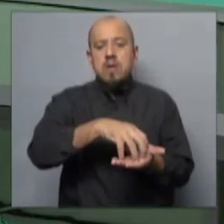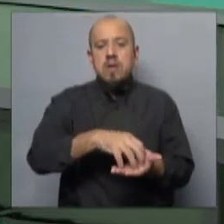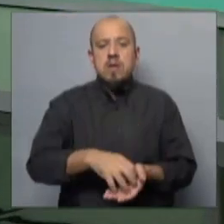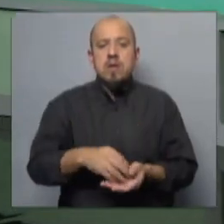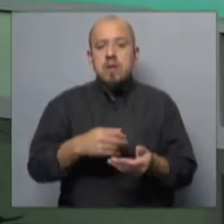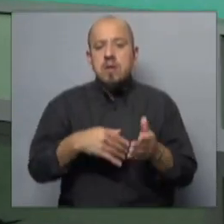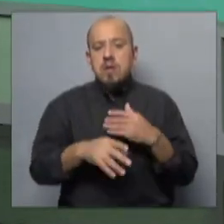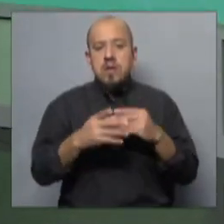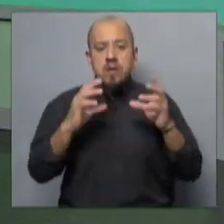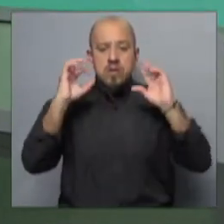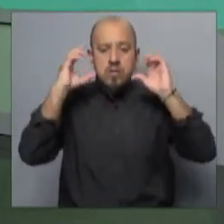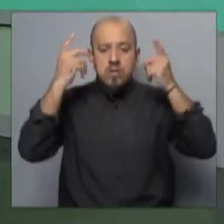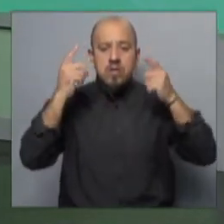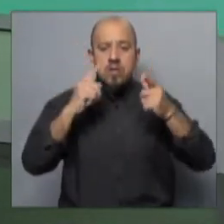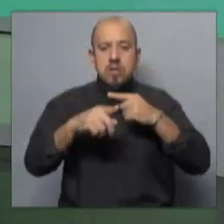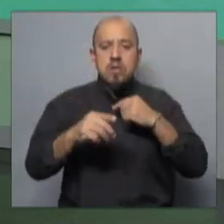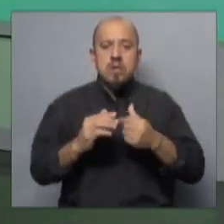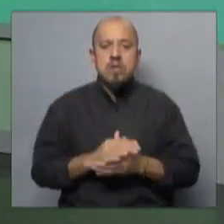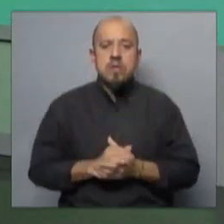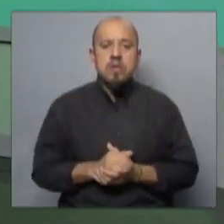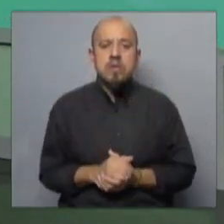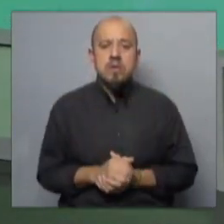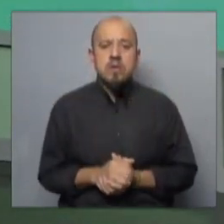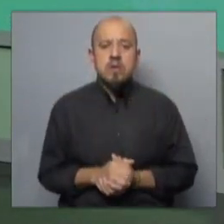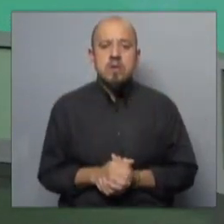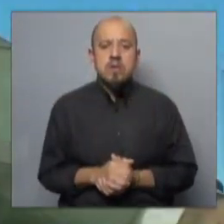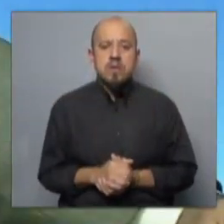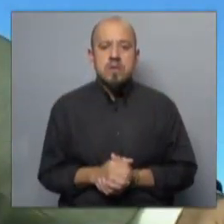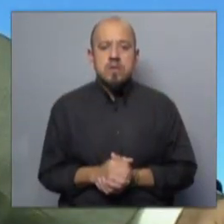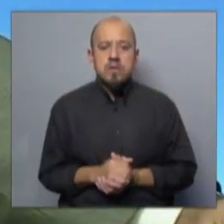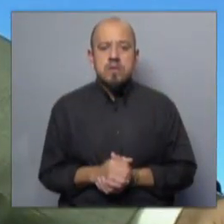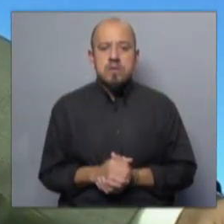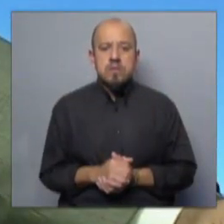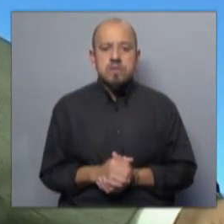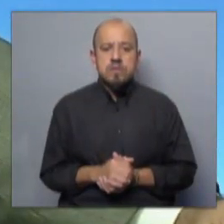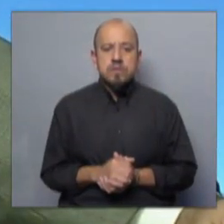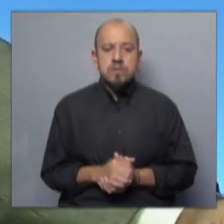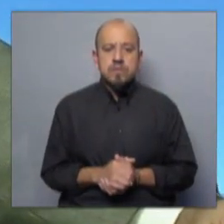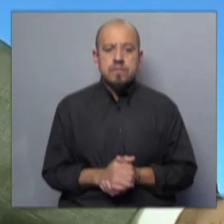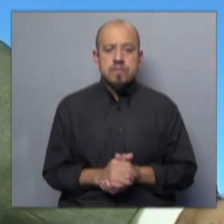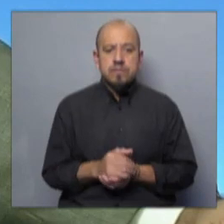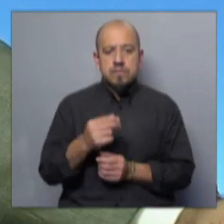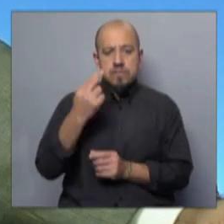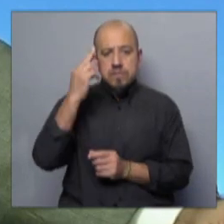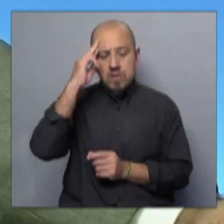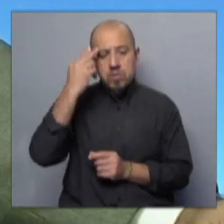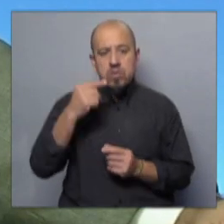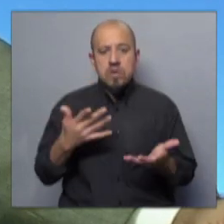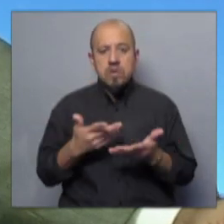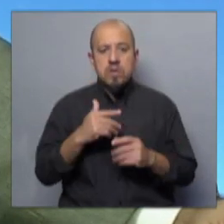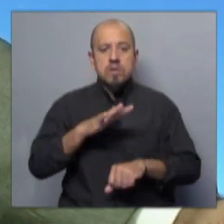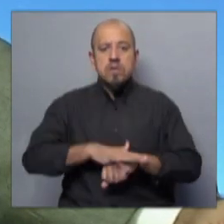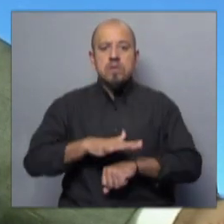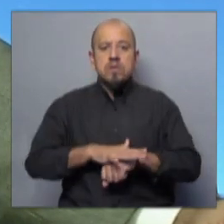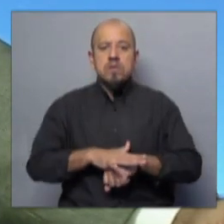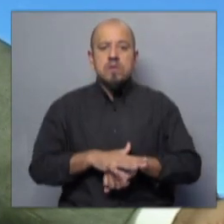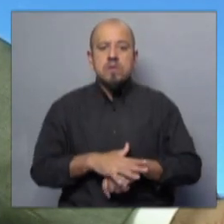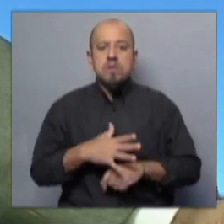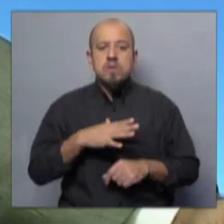violencia y salga algo constructivo para la sociedad uruguay tiene este momento